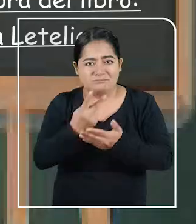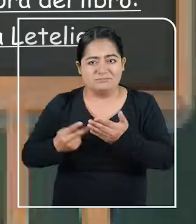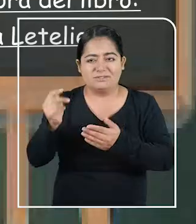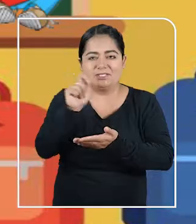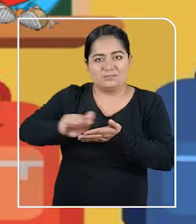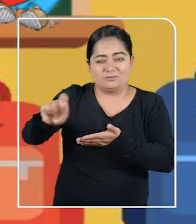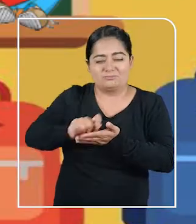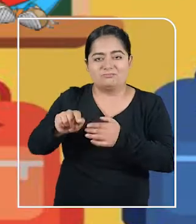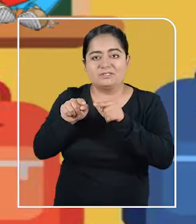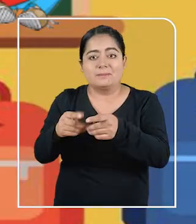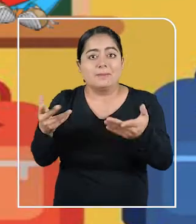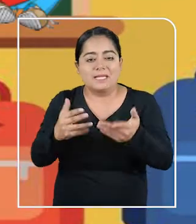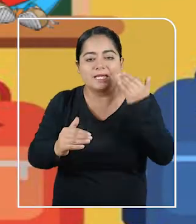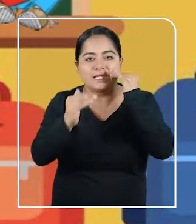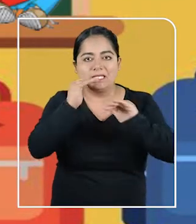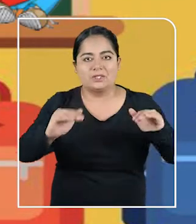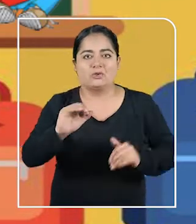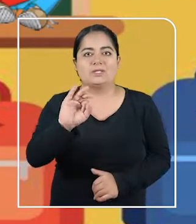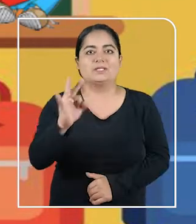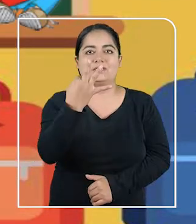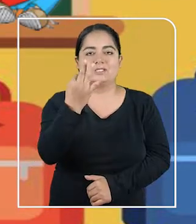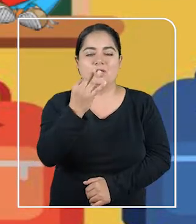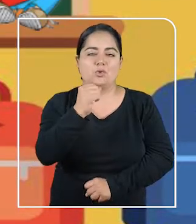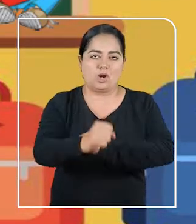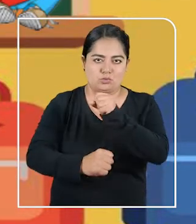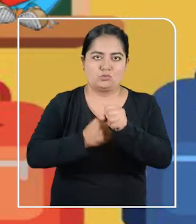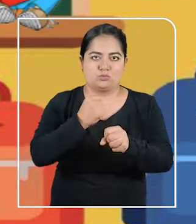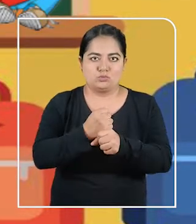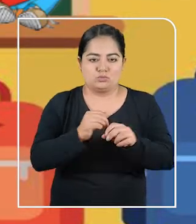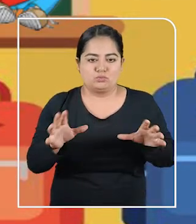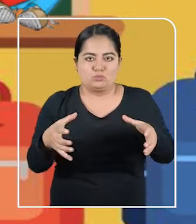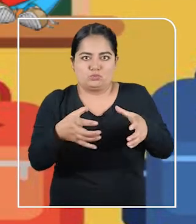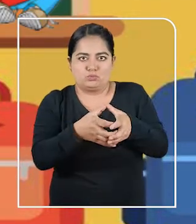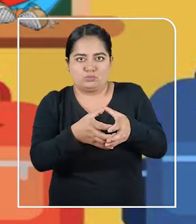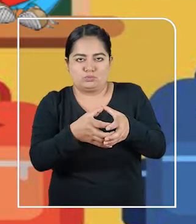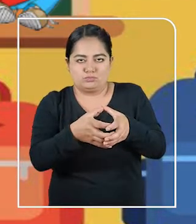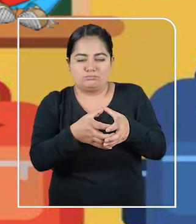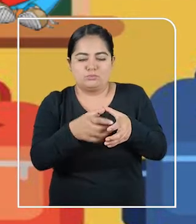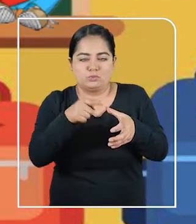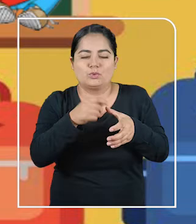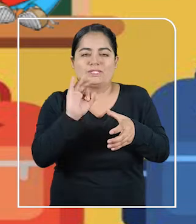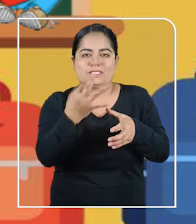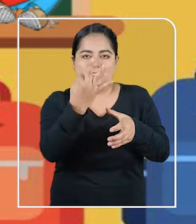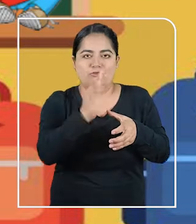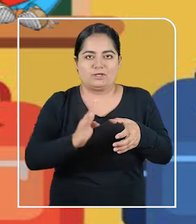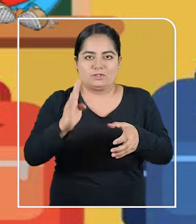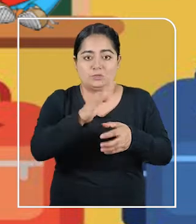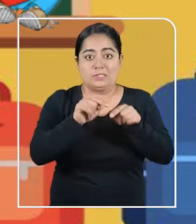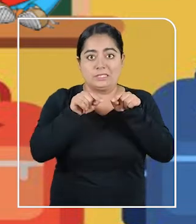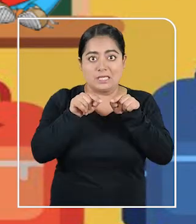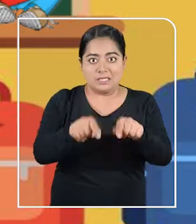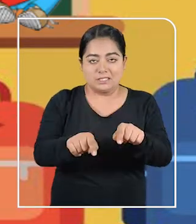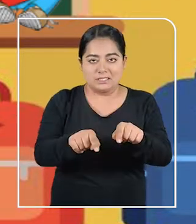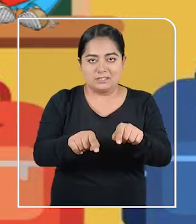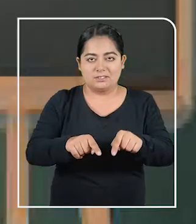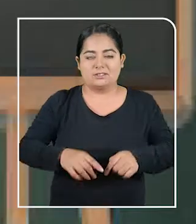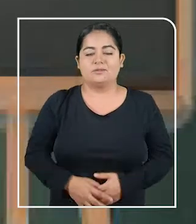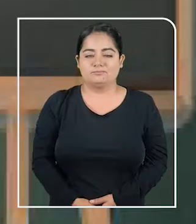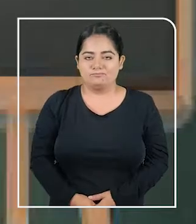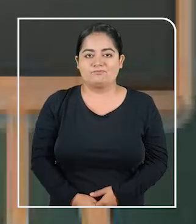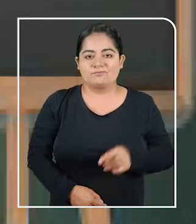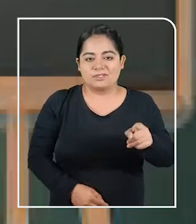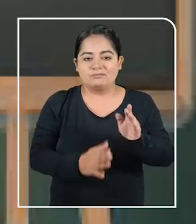poder trabajar con los tercer años. Ese libro contiene cuentos hechos por María José Ferrada, en donde